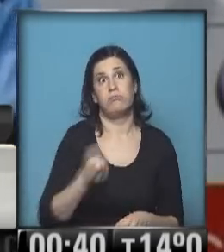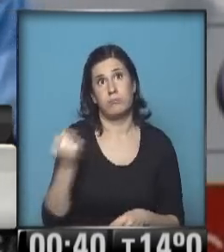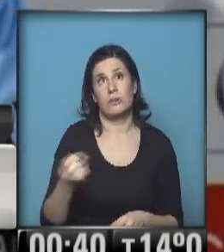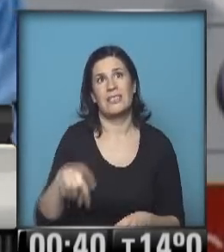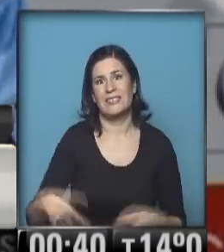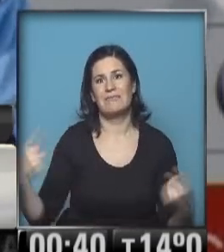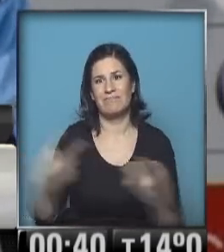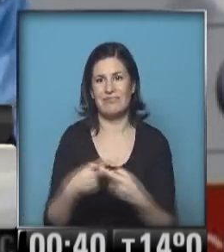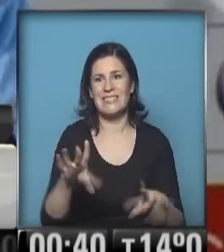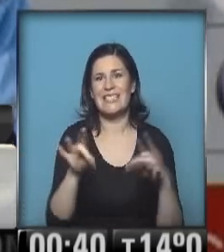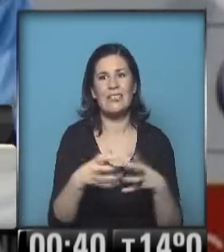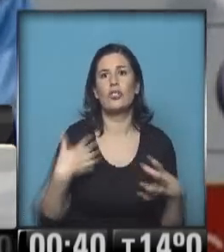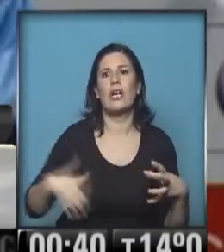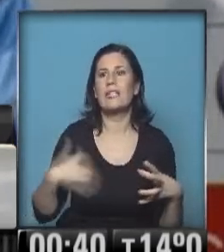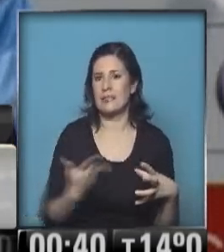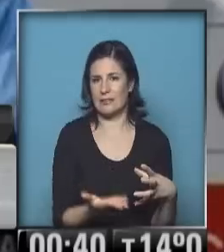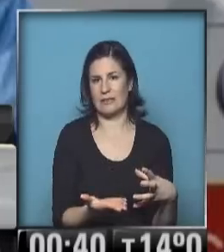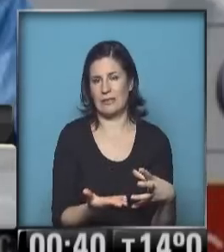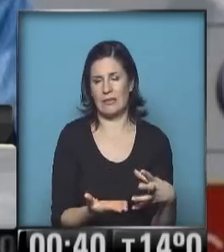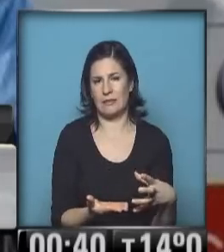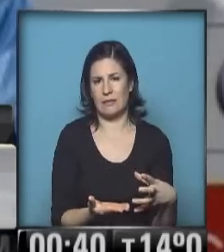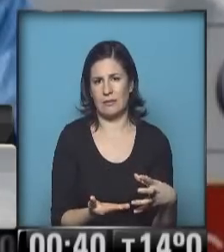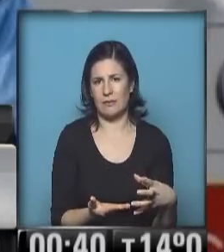debut con la selección argentina. Y